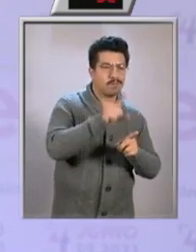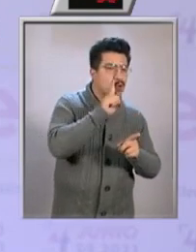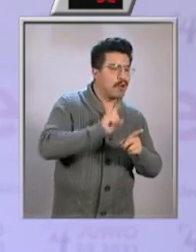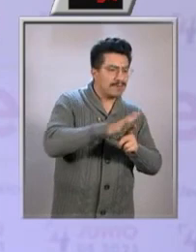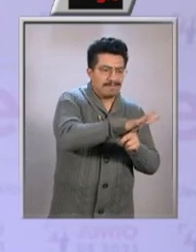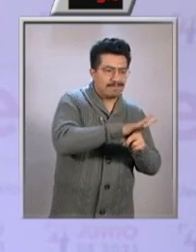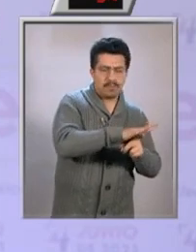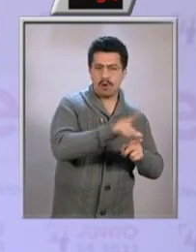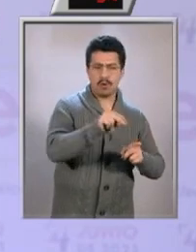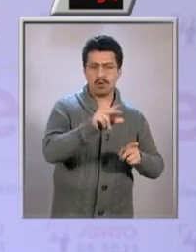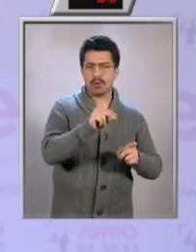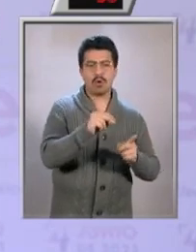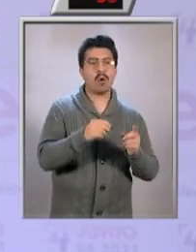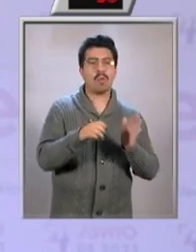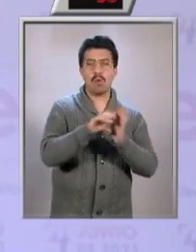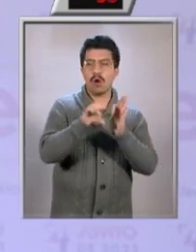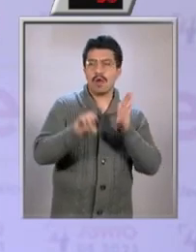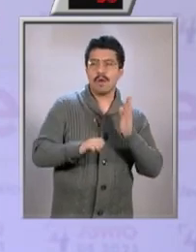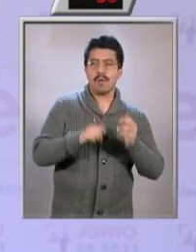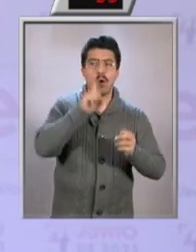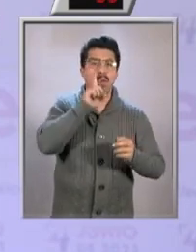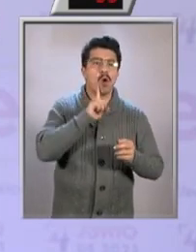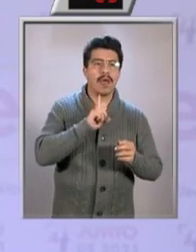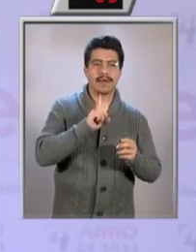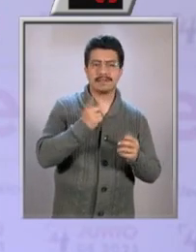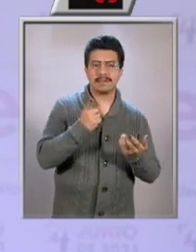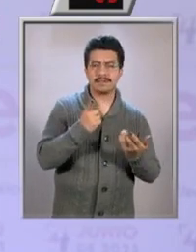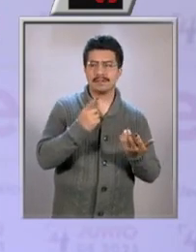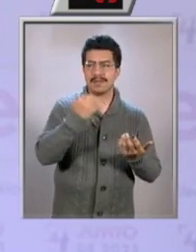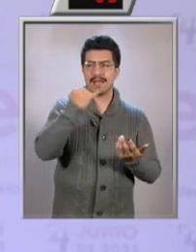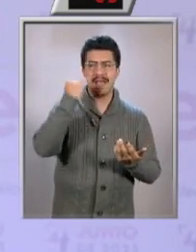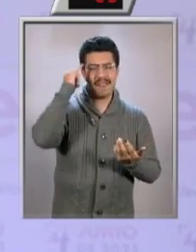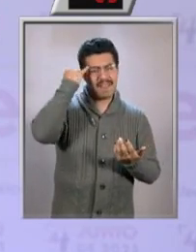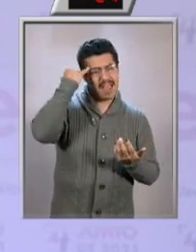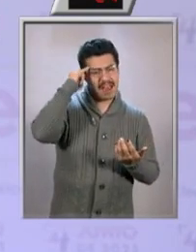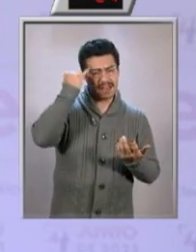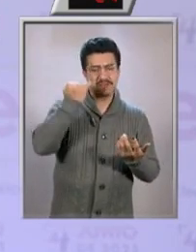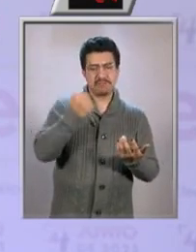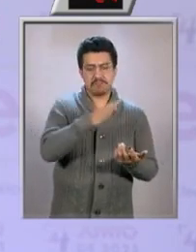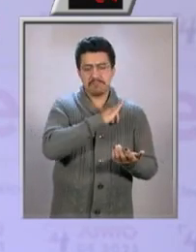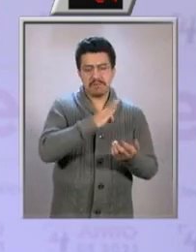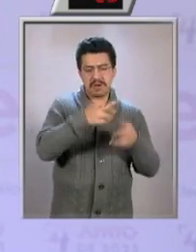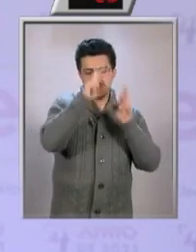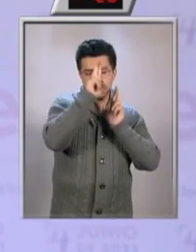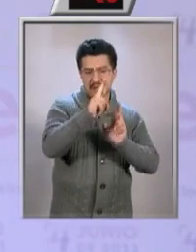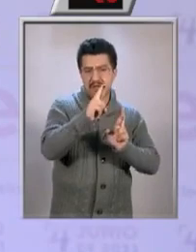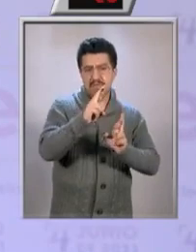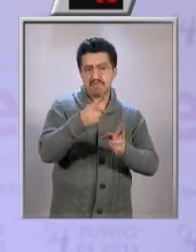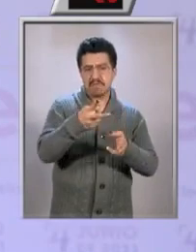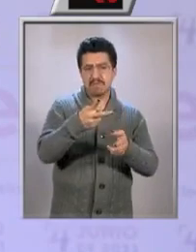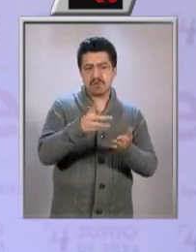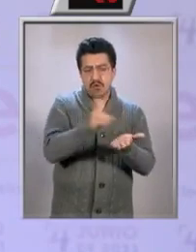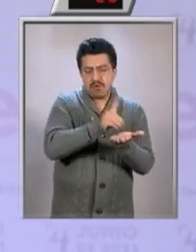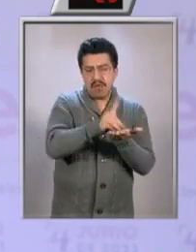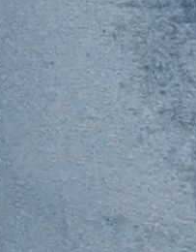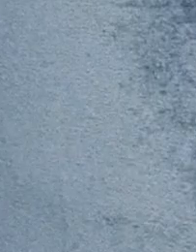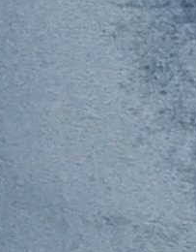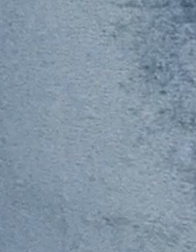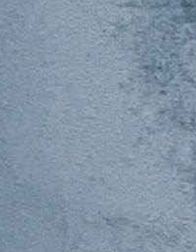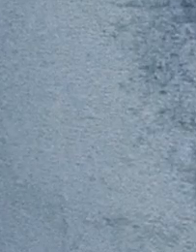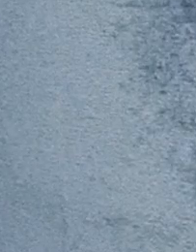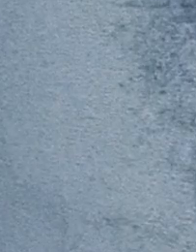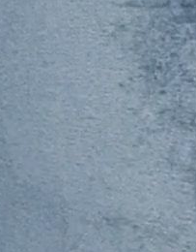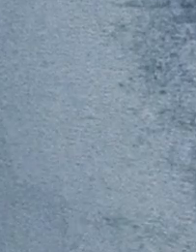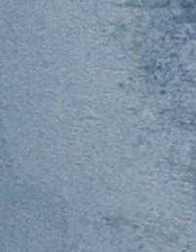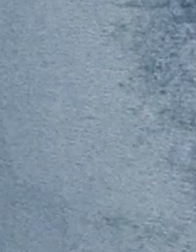más agua en la arotomía que día con día lucha pero que se sabe respetar los derechos y saber respetar la dignidad de las otras mujeres